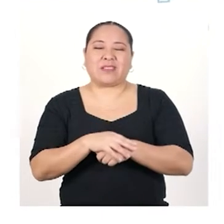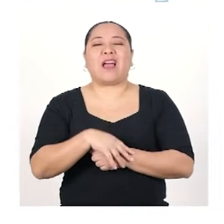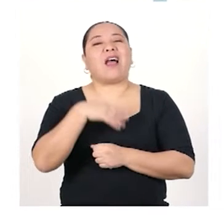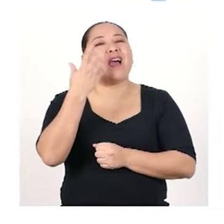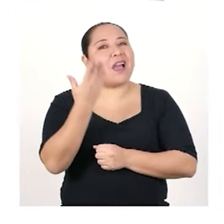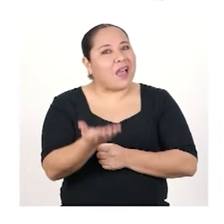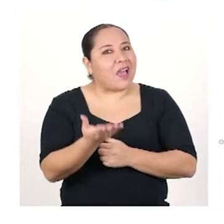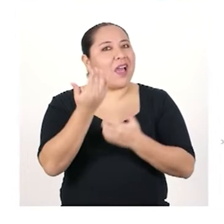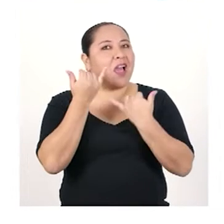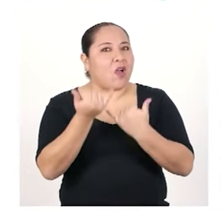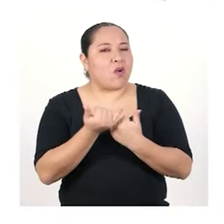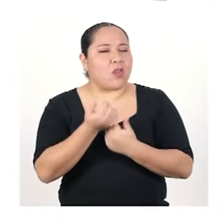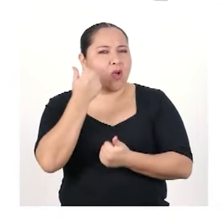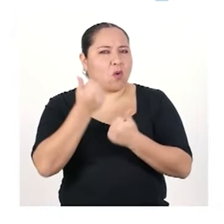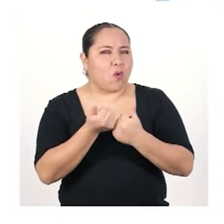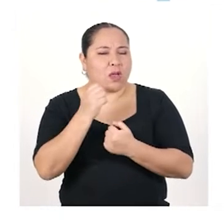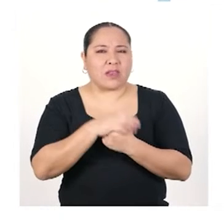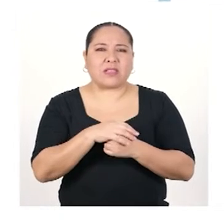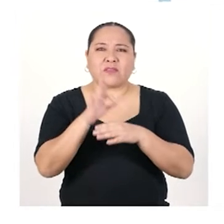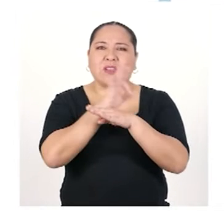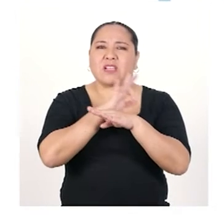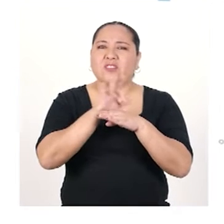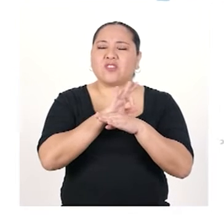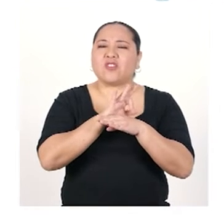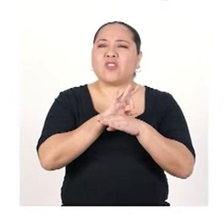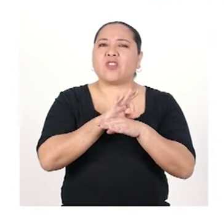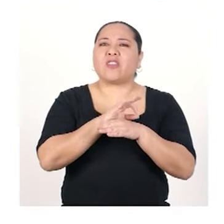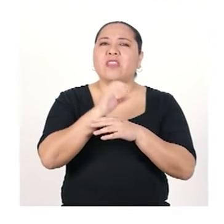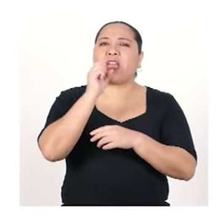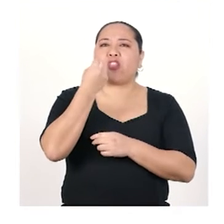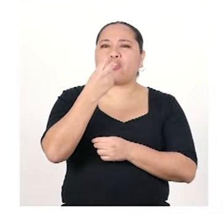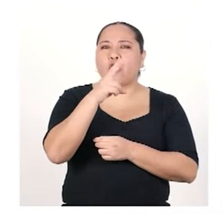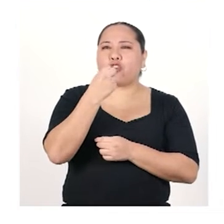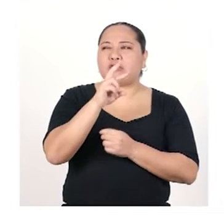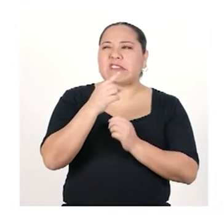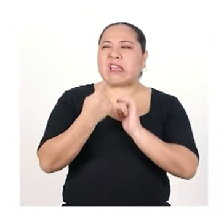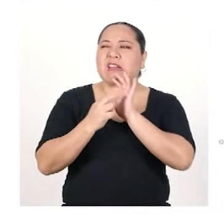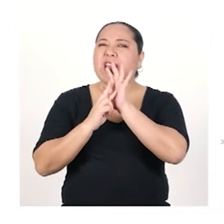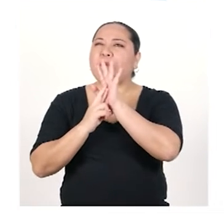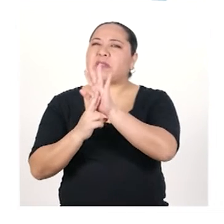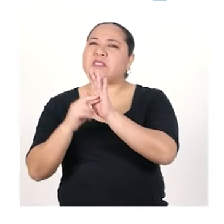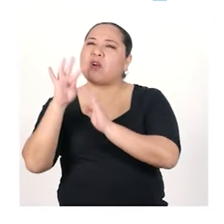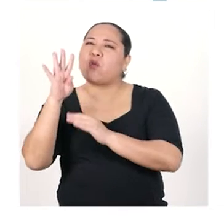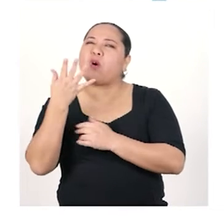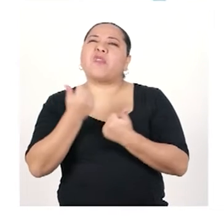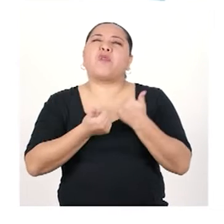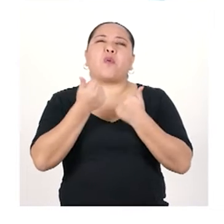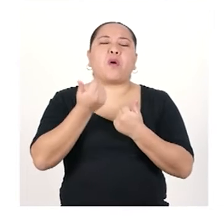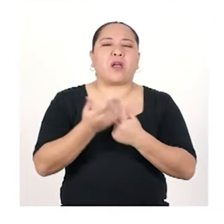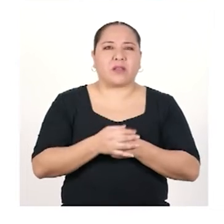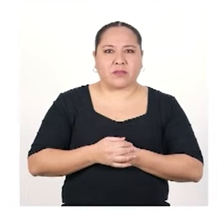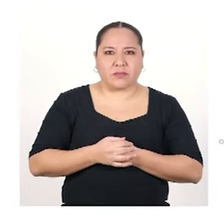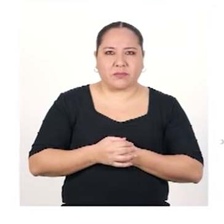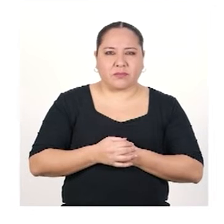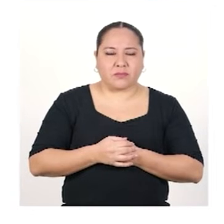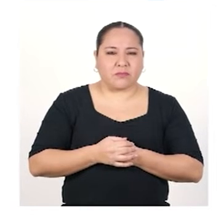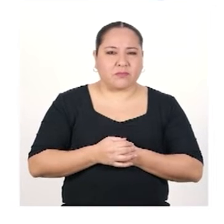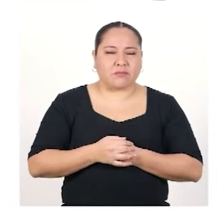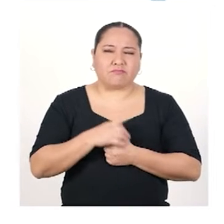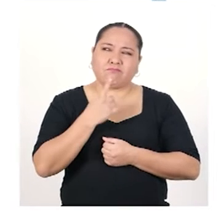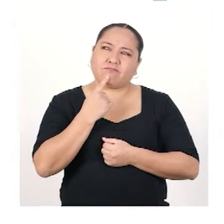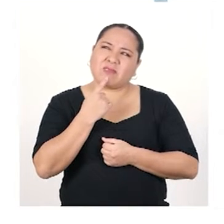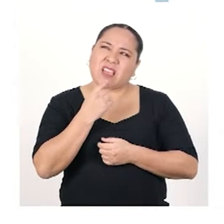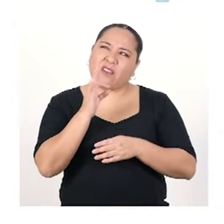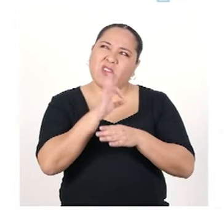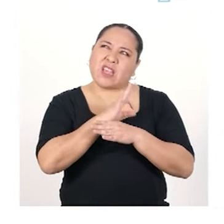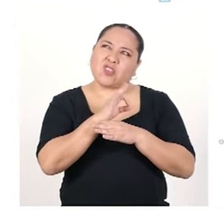séptimos. Y ahora, ¿qué fracción de 12 representa 4? ¿Qué fracción de 12 representa 4?